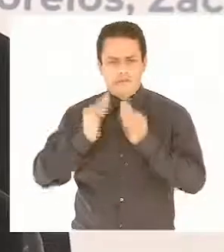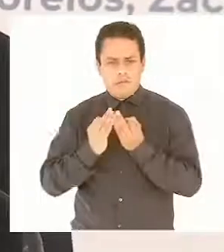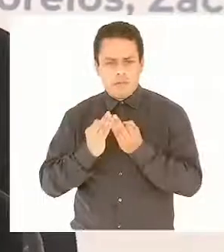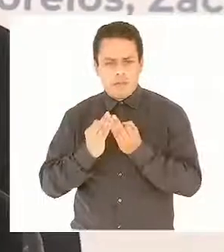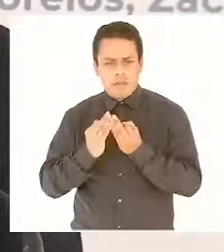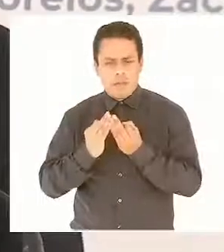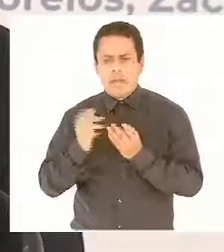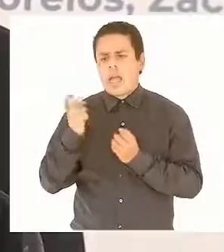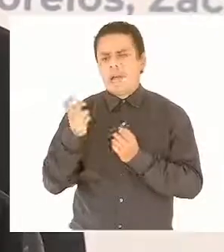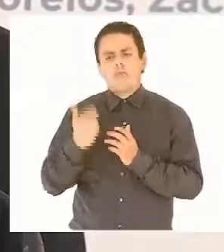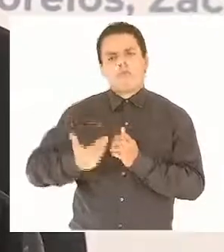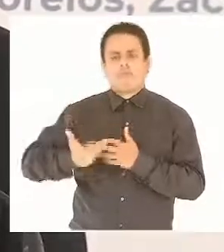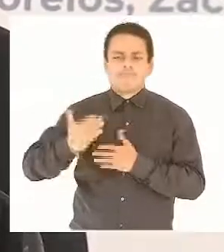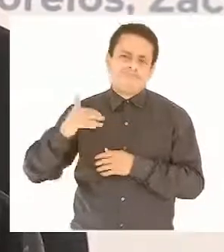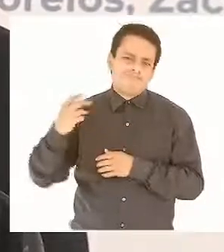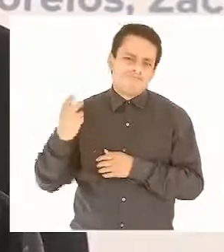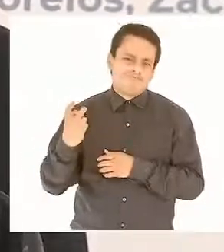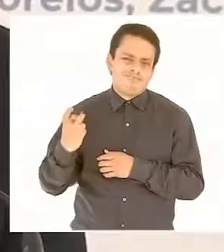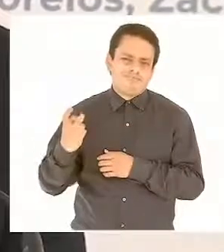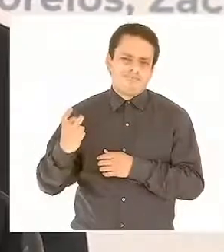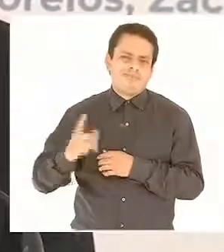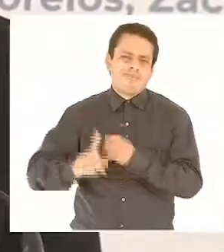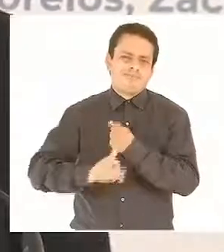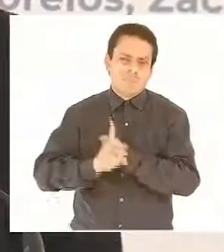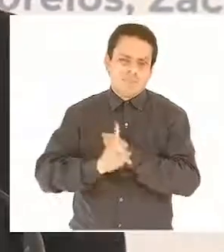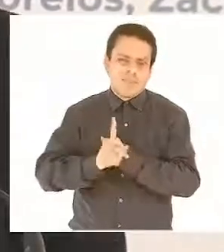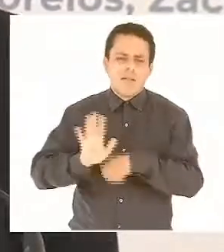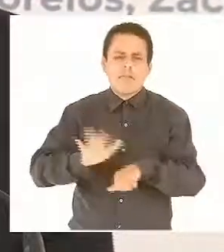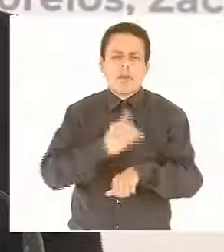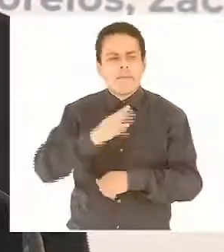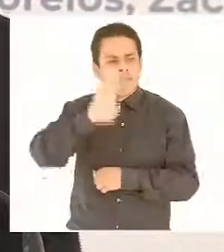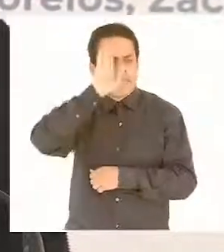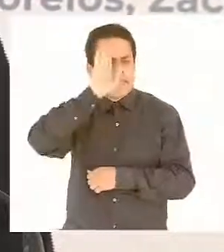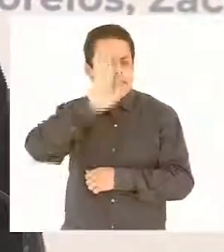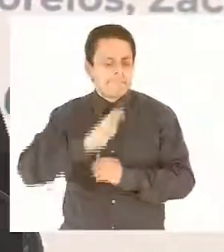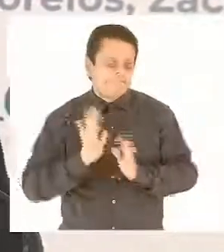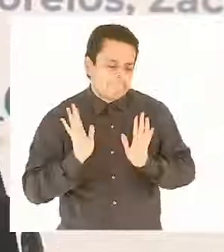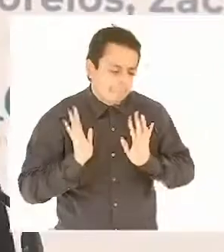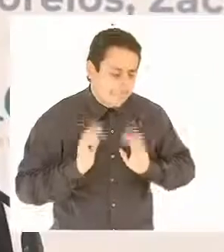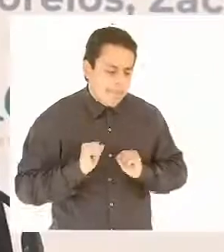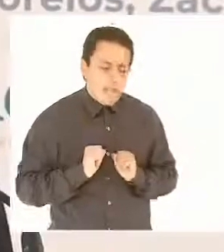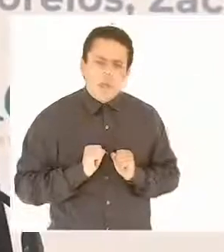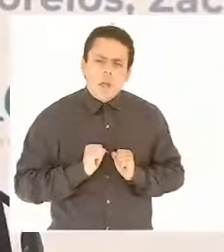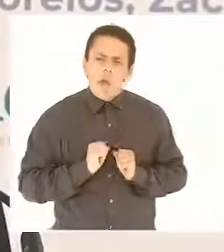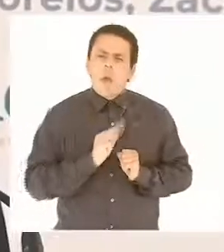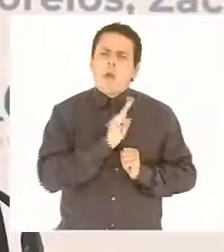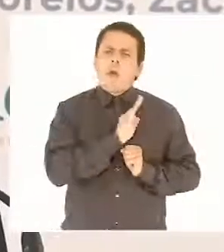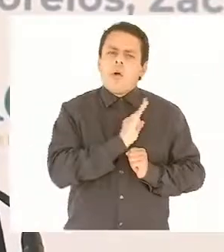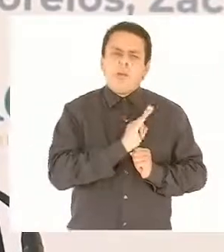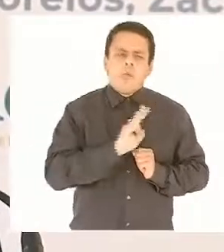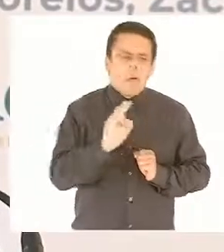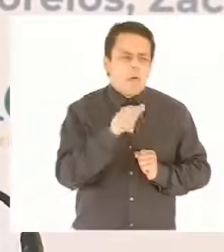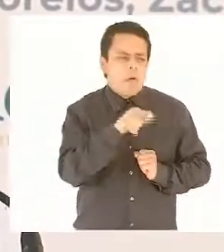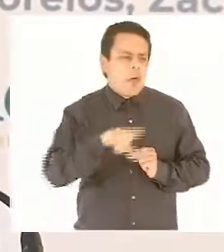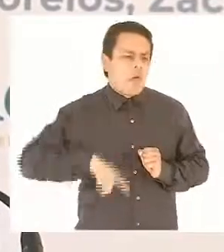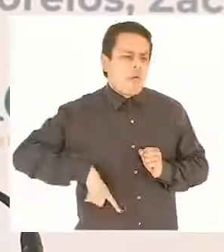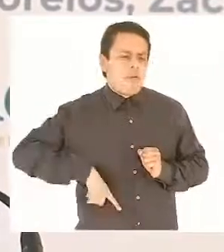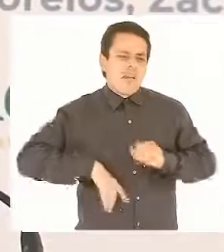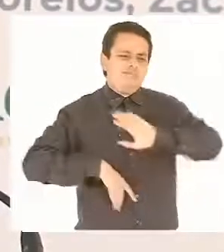consistió en eso, en pensar que podían diluir al Estado